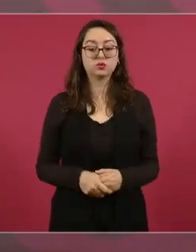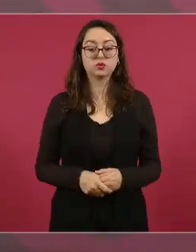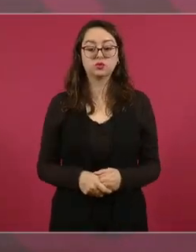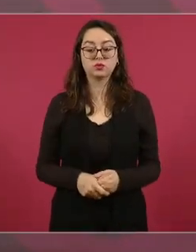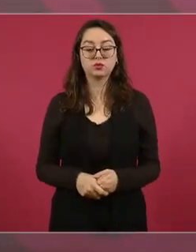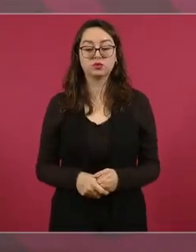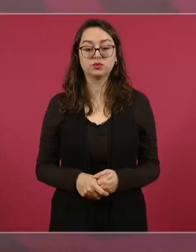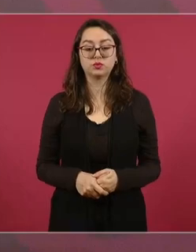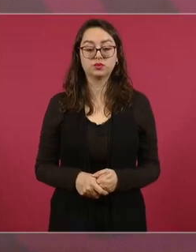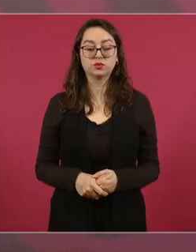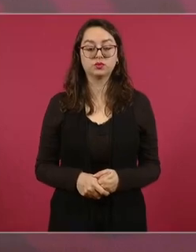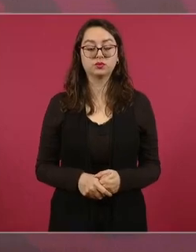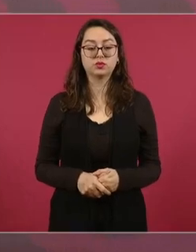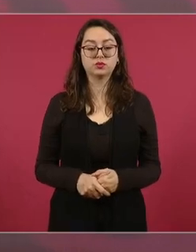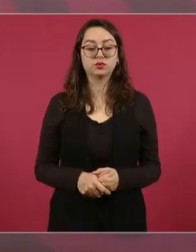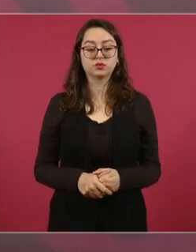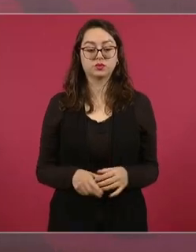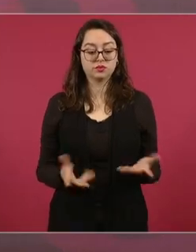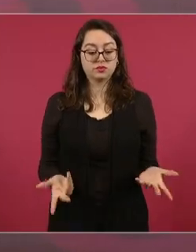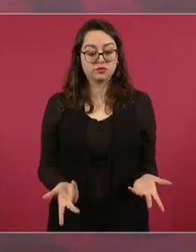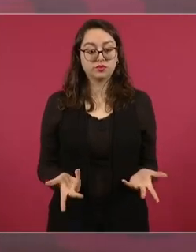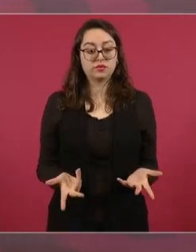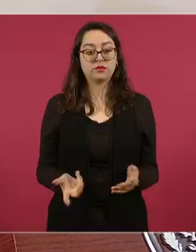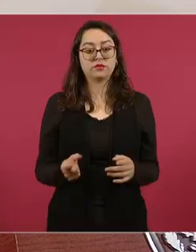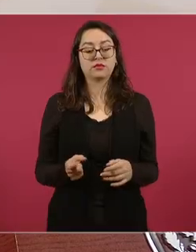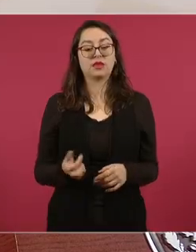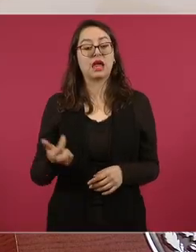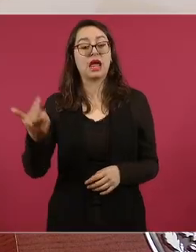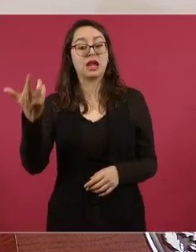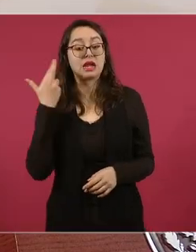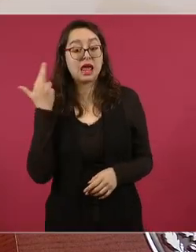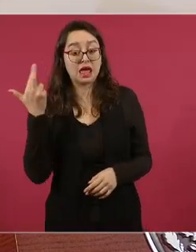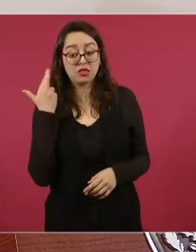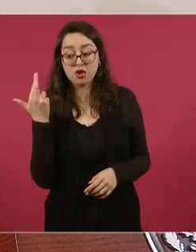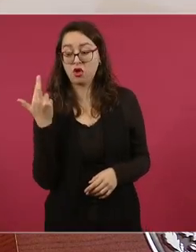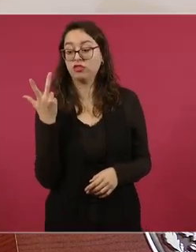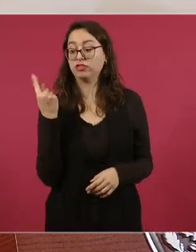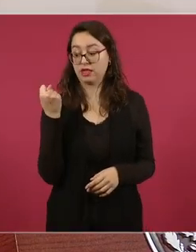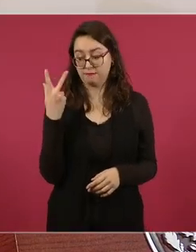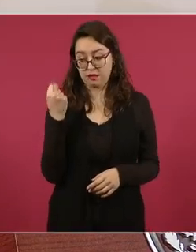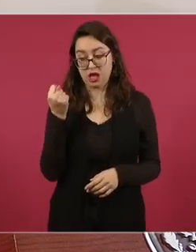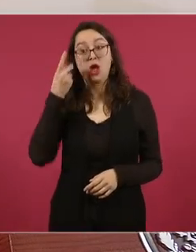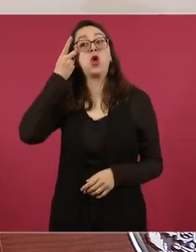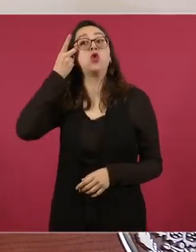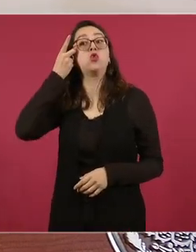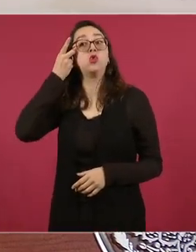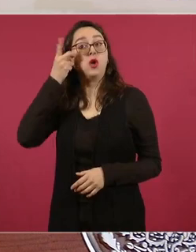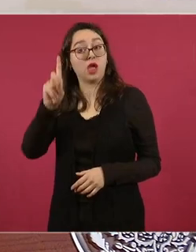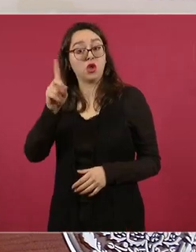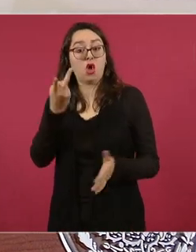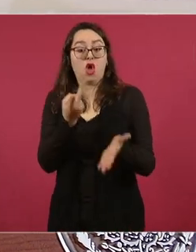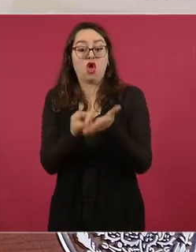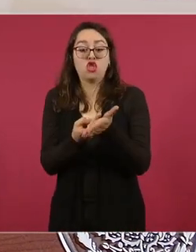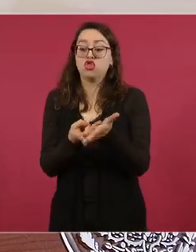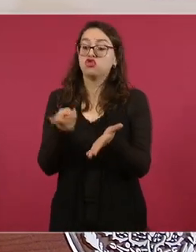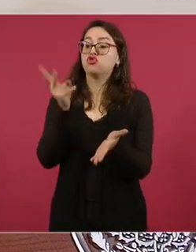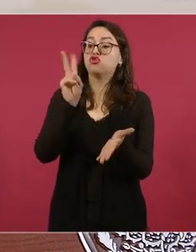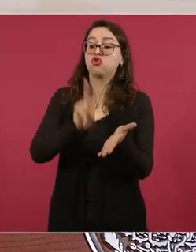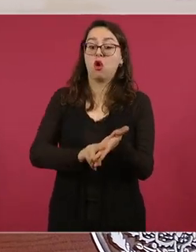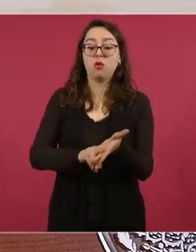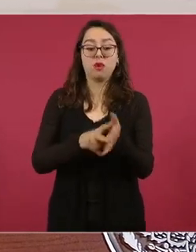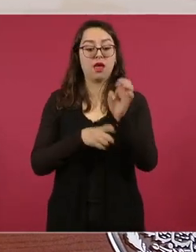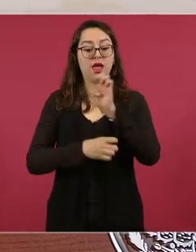dueños de sistemas de radio y de televisión con empresas constructoras,